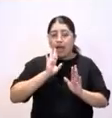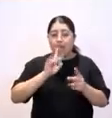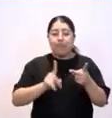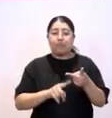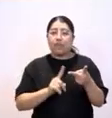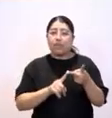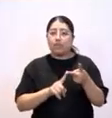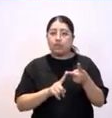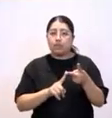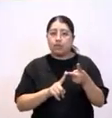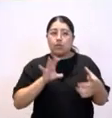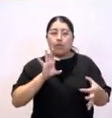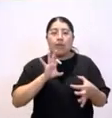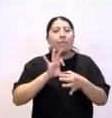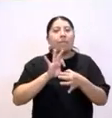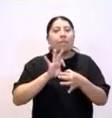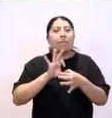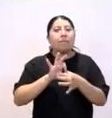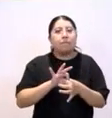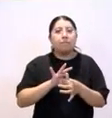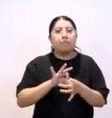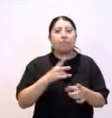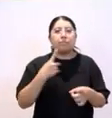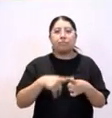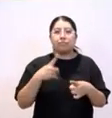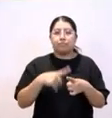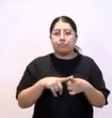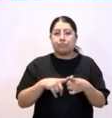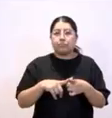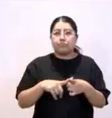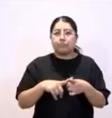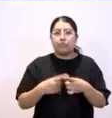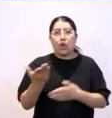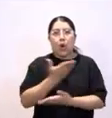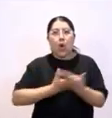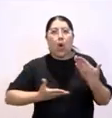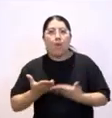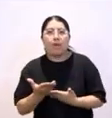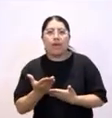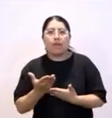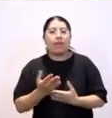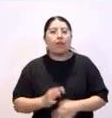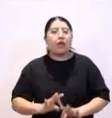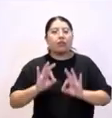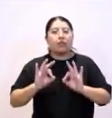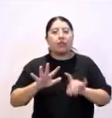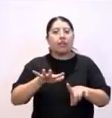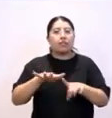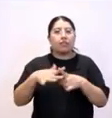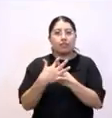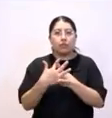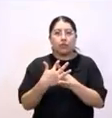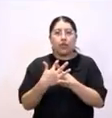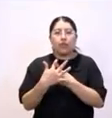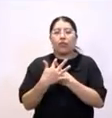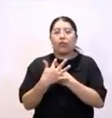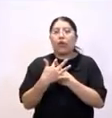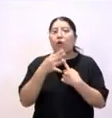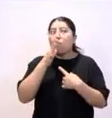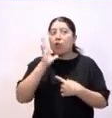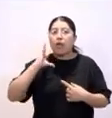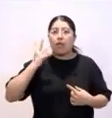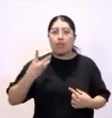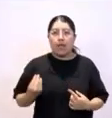tiene también que ver con otro aspecto, que es el de la cooperación y, más en concreto, la situación que vive el pueblo